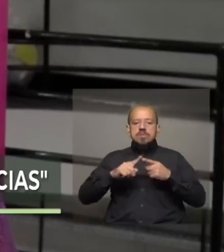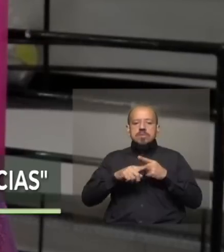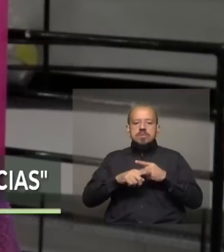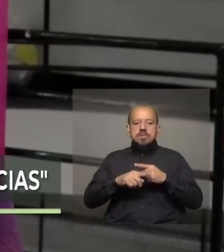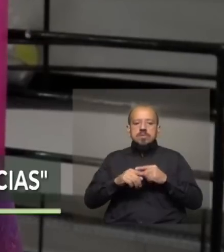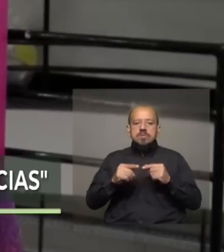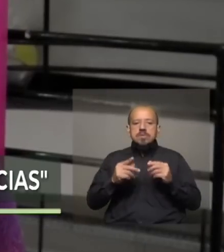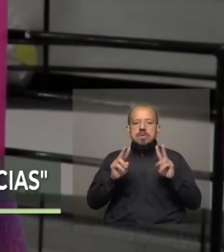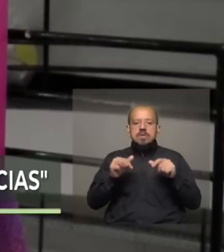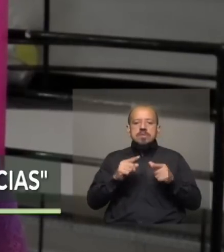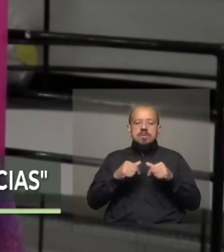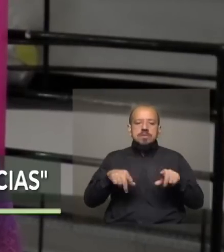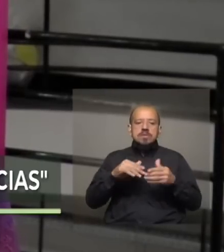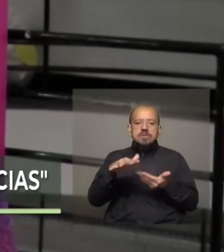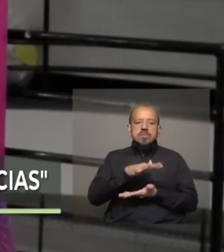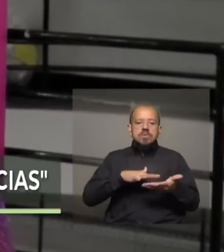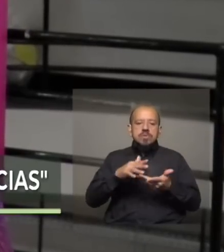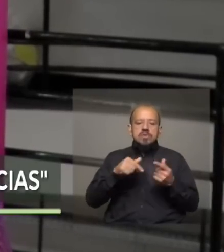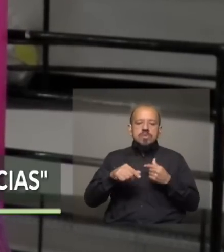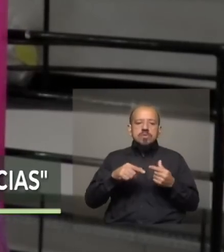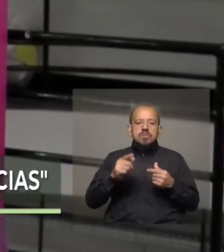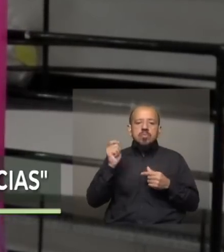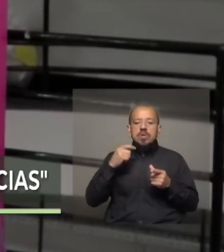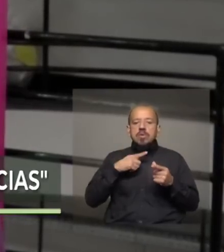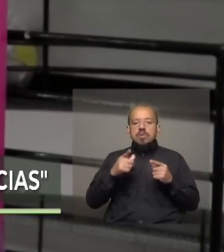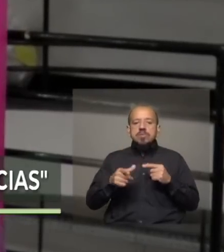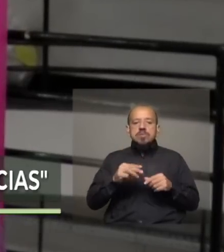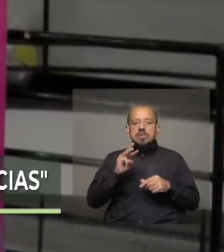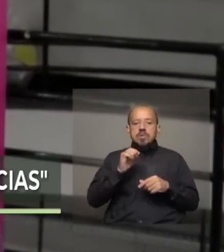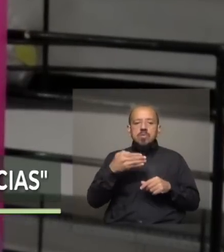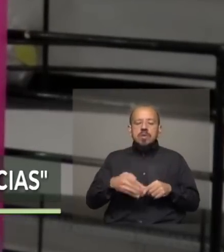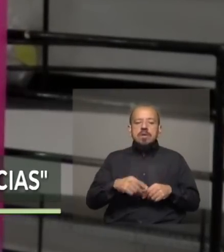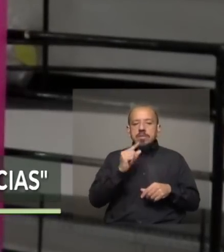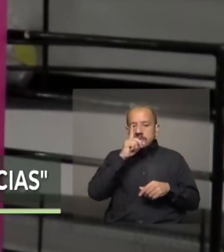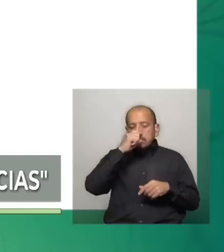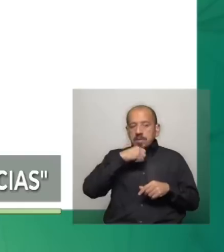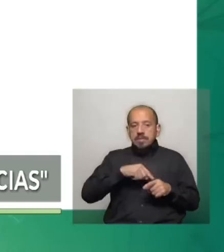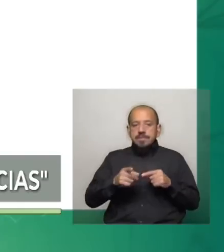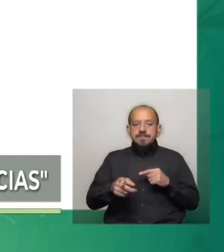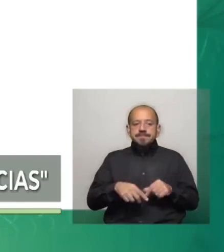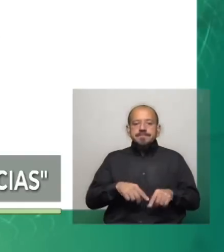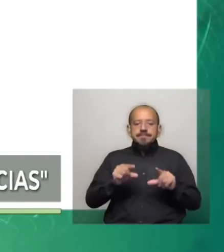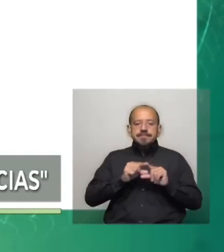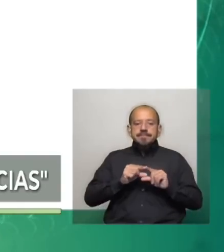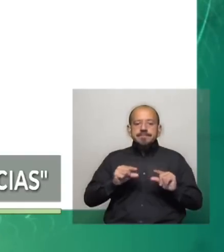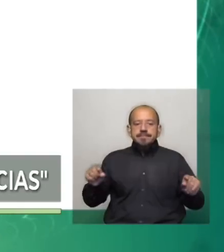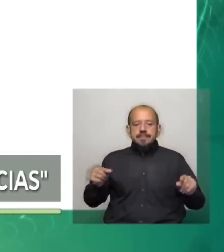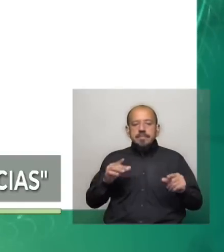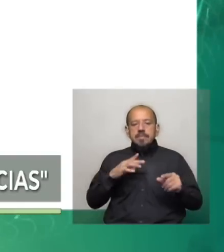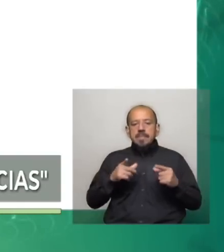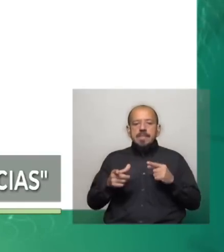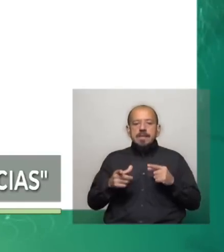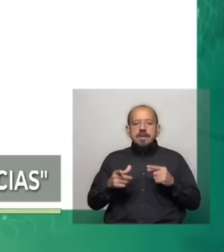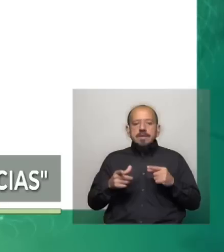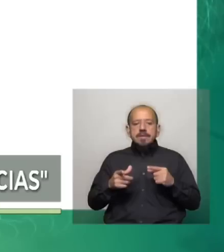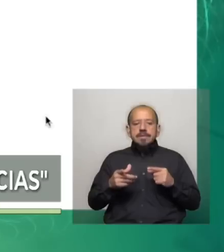los reportes de las situaciones de acoso en el espacio público que es en la página web de la intendencia en Montevideo punto gob punto Uy barra